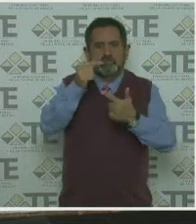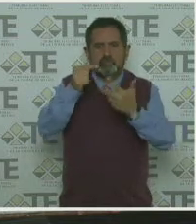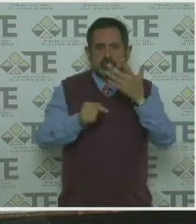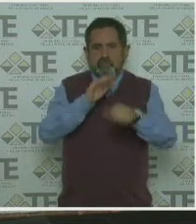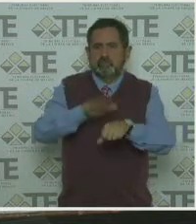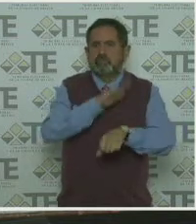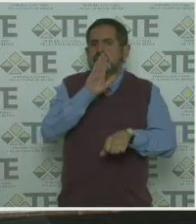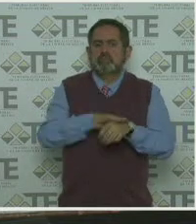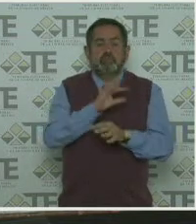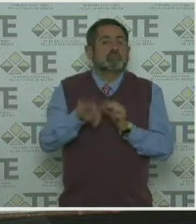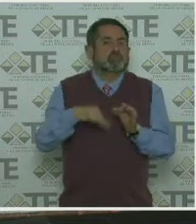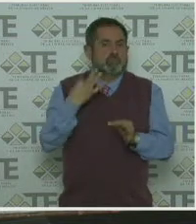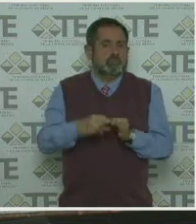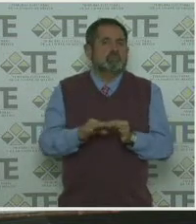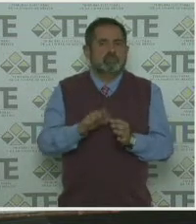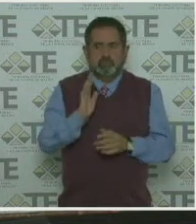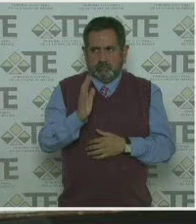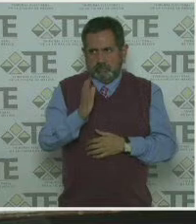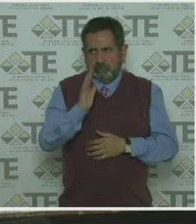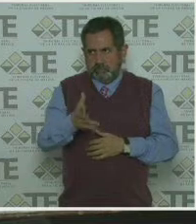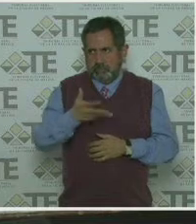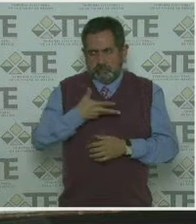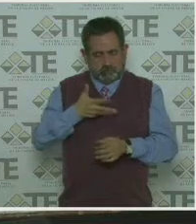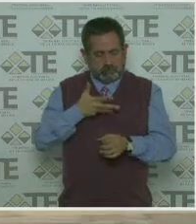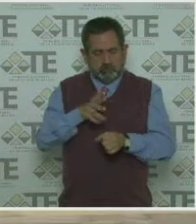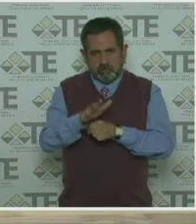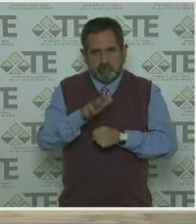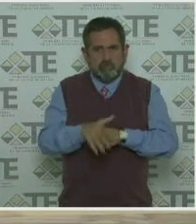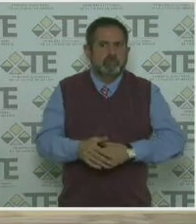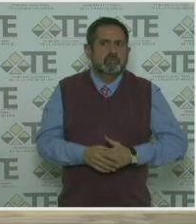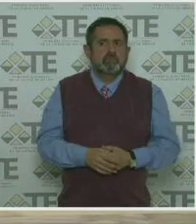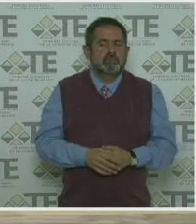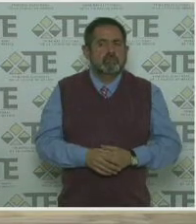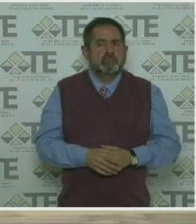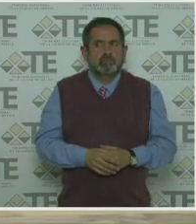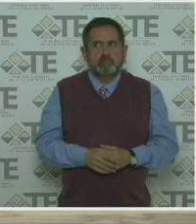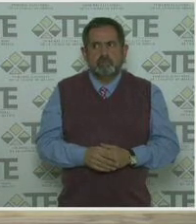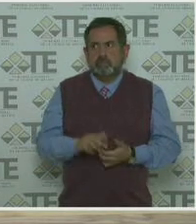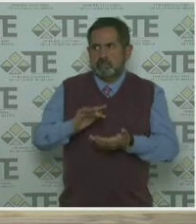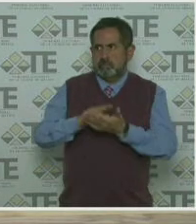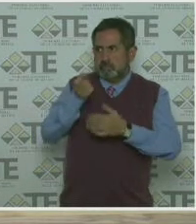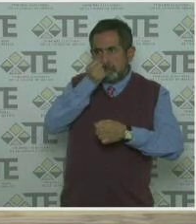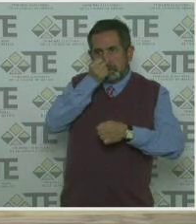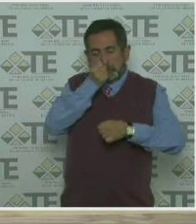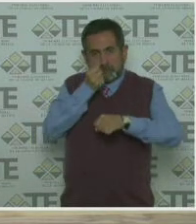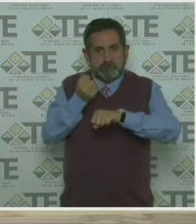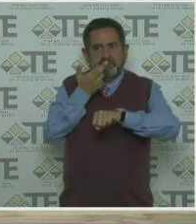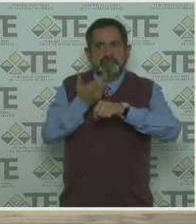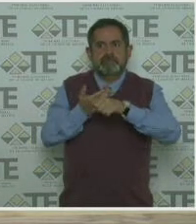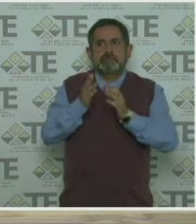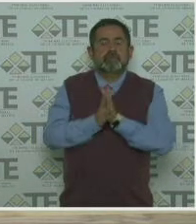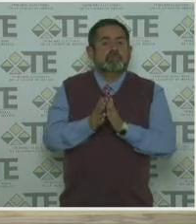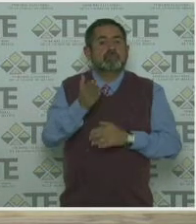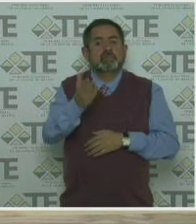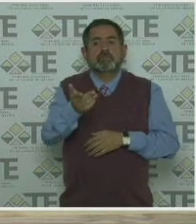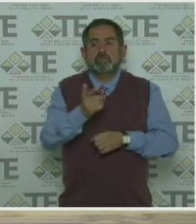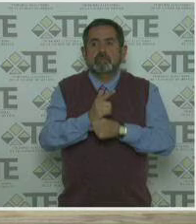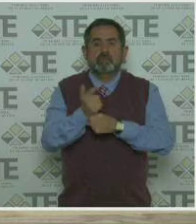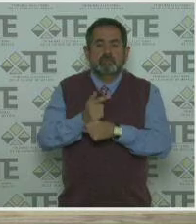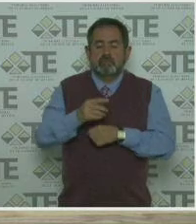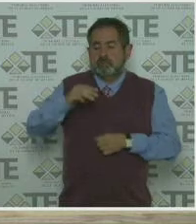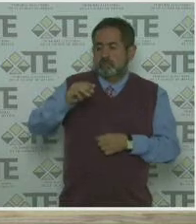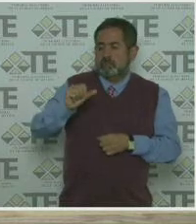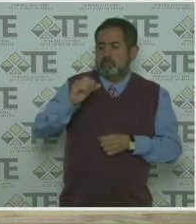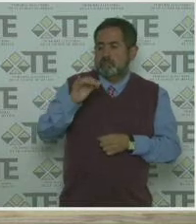aviso publicado para tal efecto en los estrados de este órgano jurisdiccional. Gracias, señor secretario. A continuación solicito al licenciado Carlos Alberto